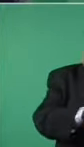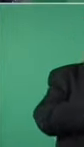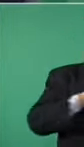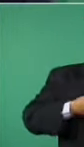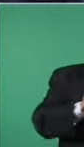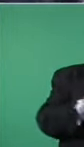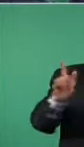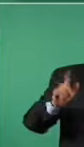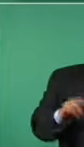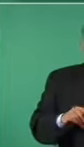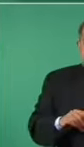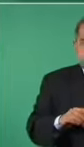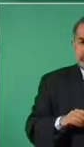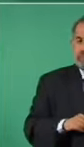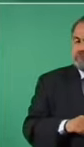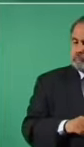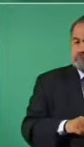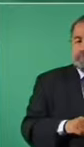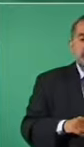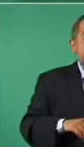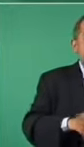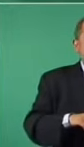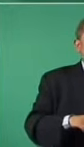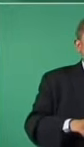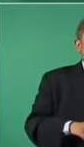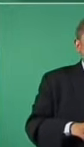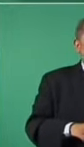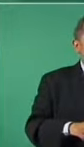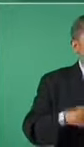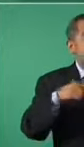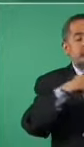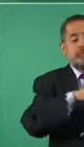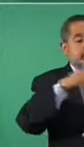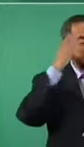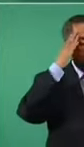porque se detuvo a quienes estaban